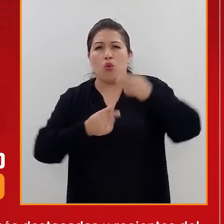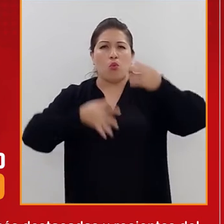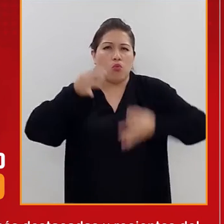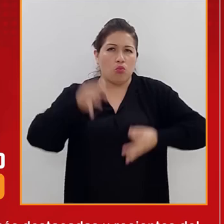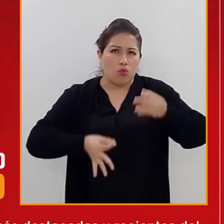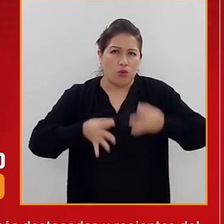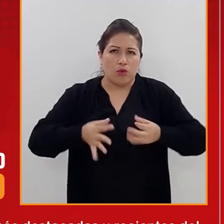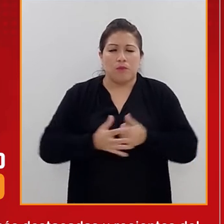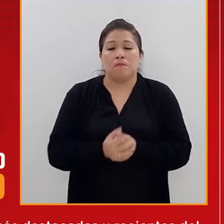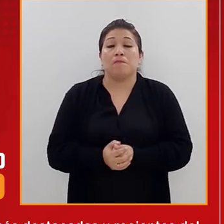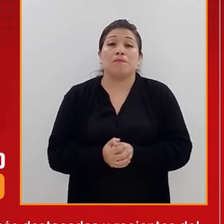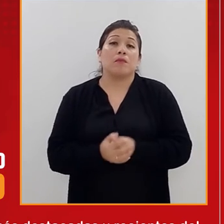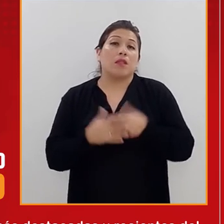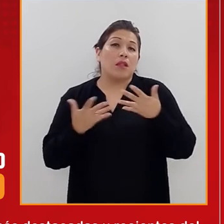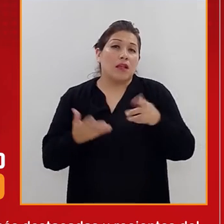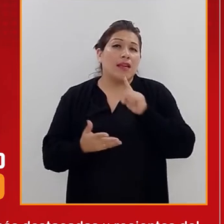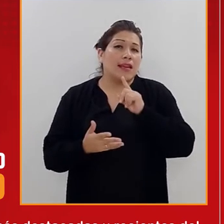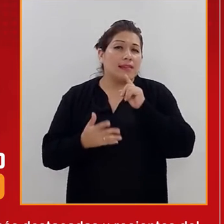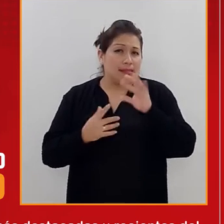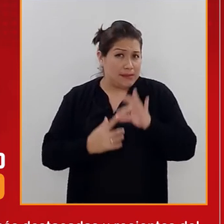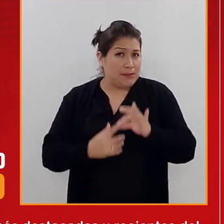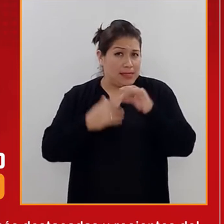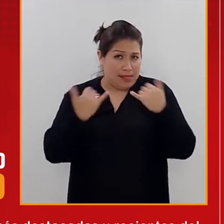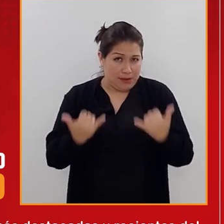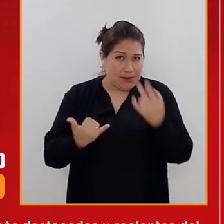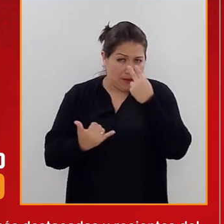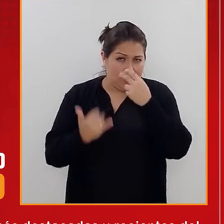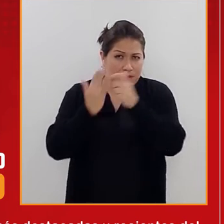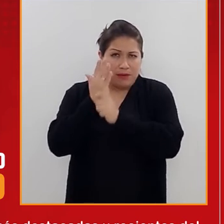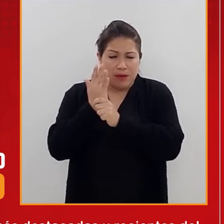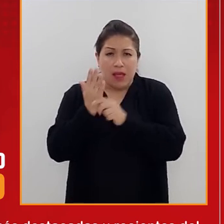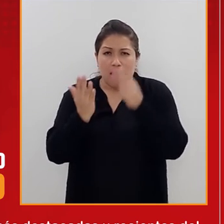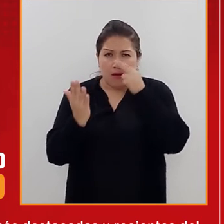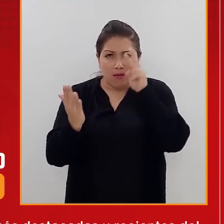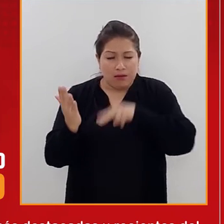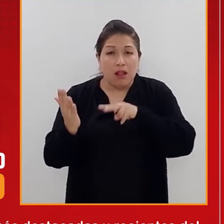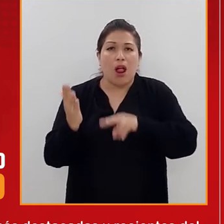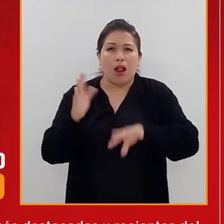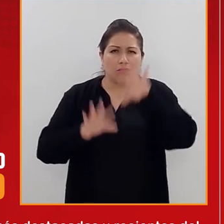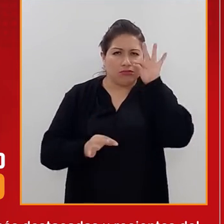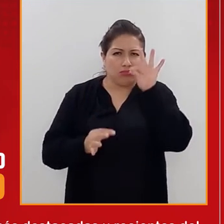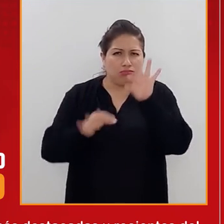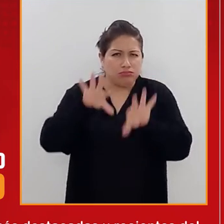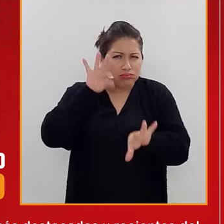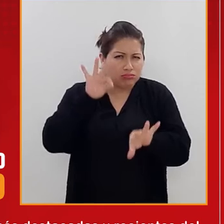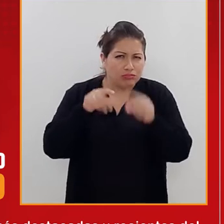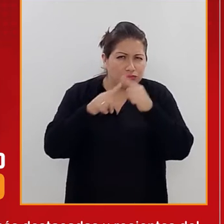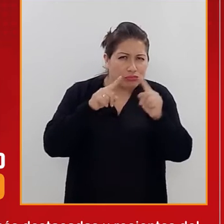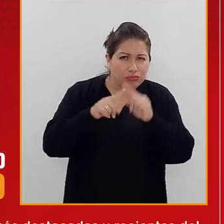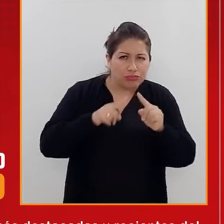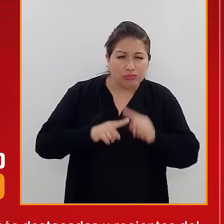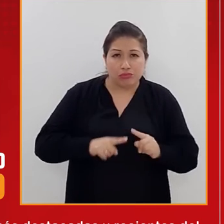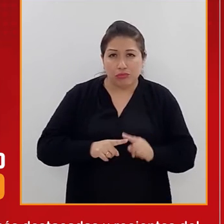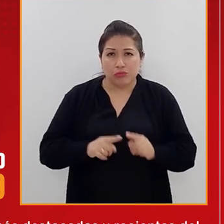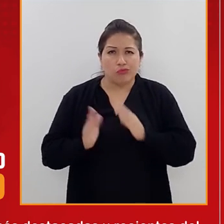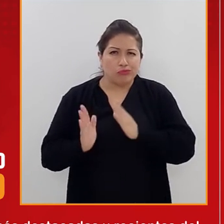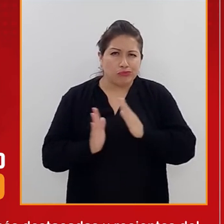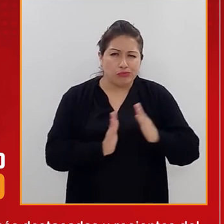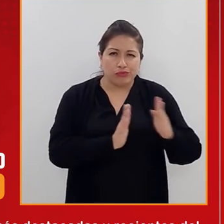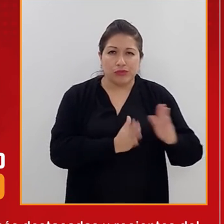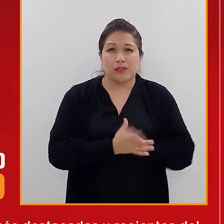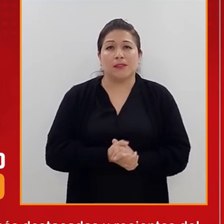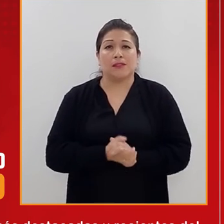económico, jurídico y literario, al tratarse de una edición especial. Los hallazgos serán presentados en forma de